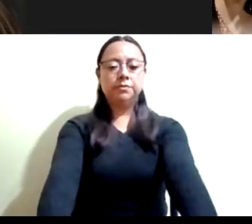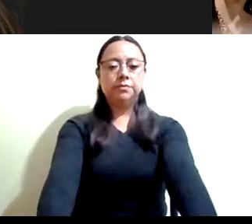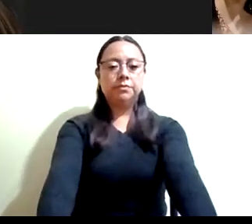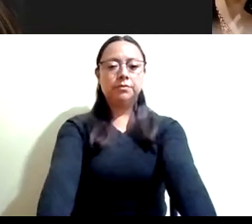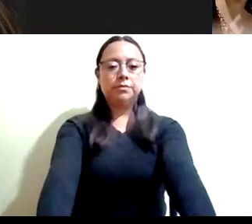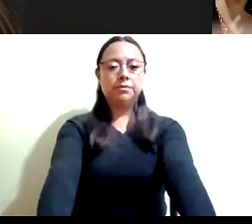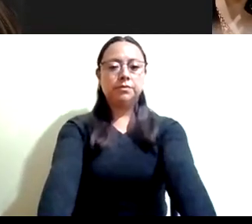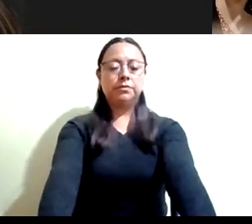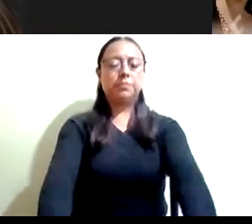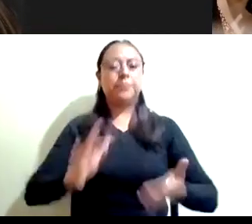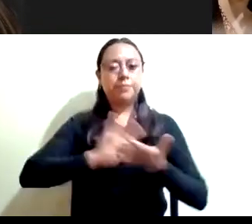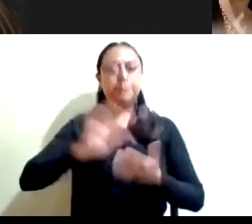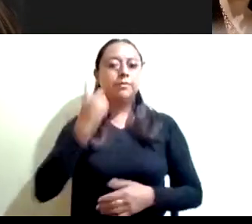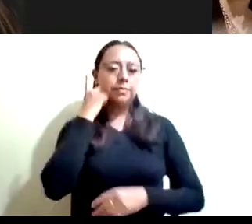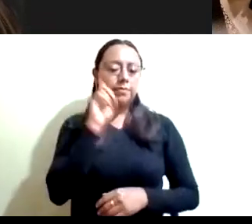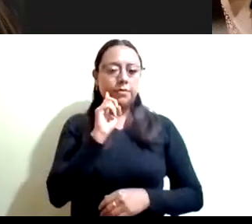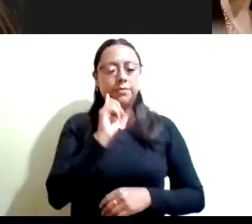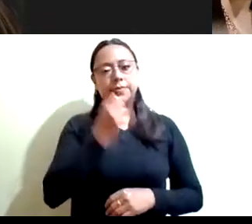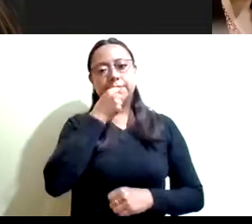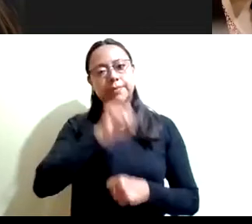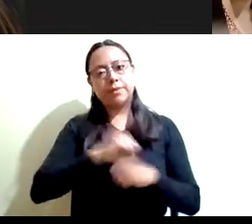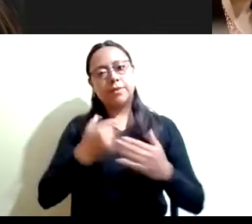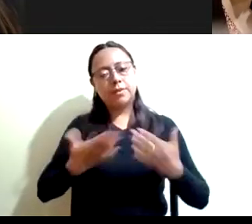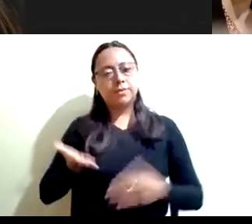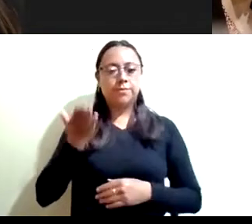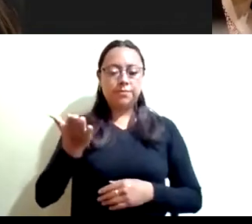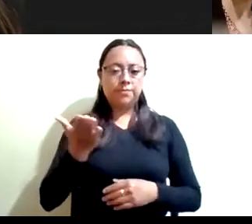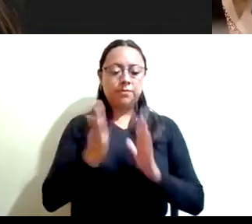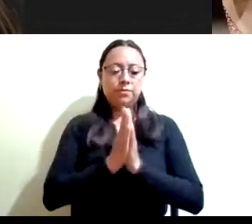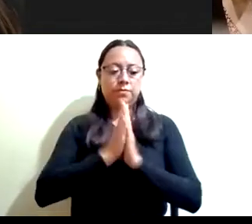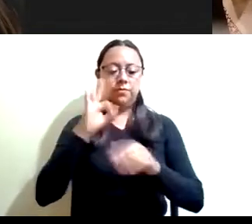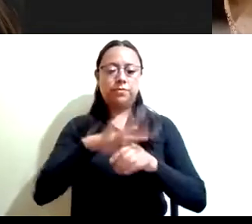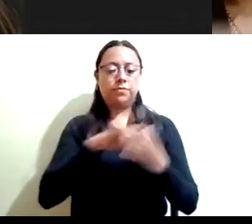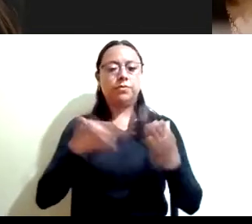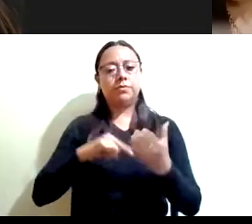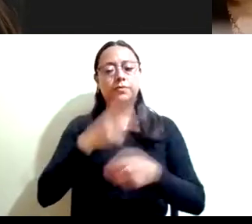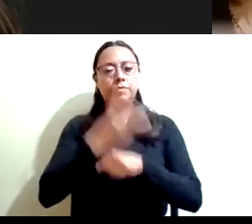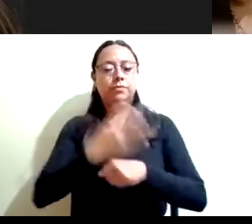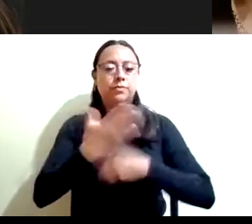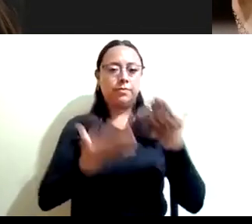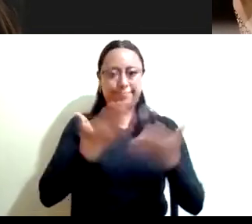Gracias, diputada secretaria. Pediría, por favor, levante la votación de la tercera.